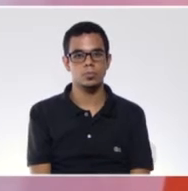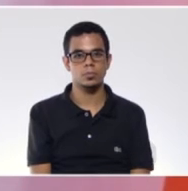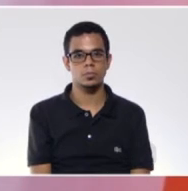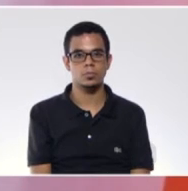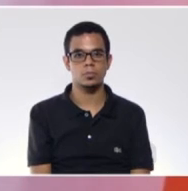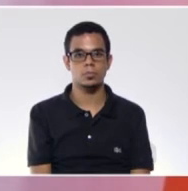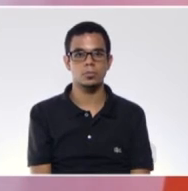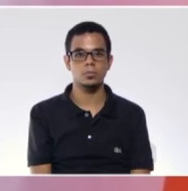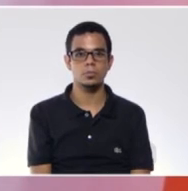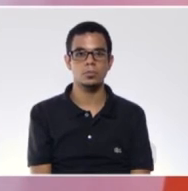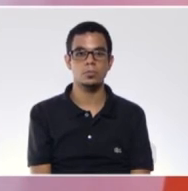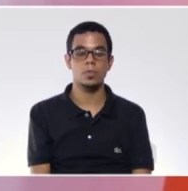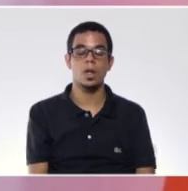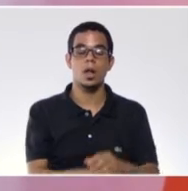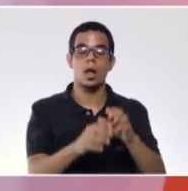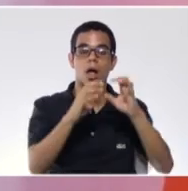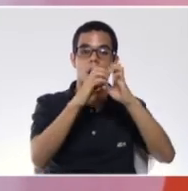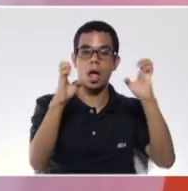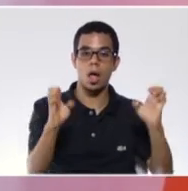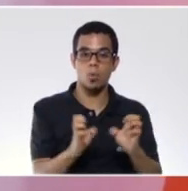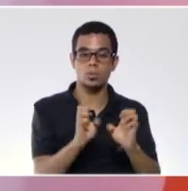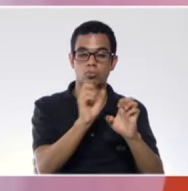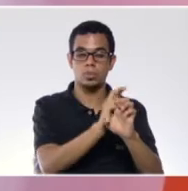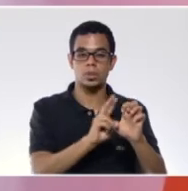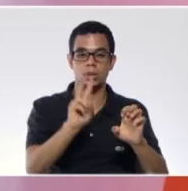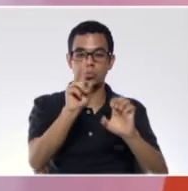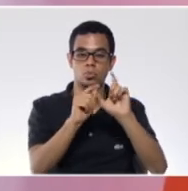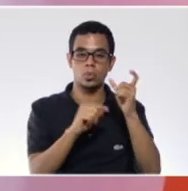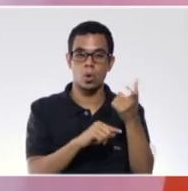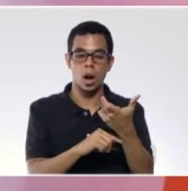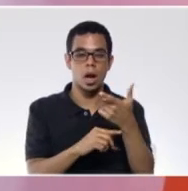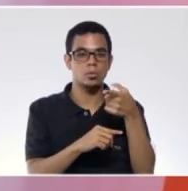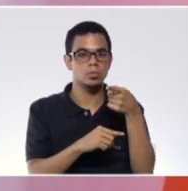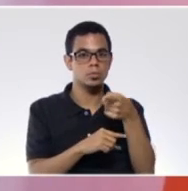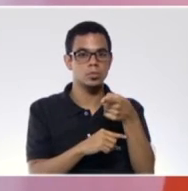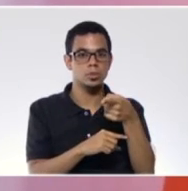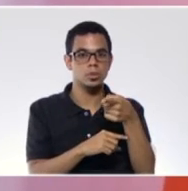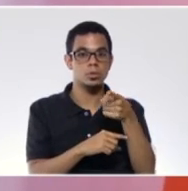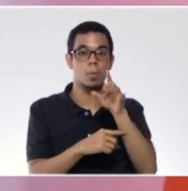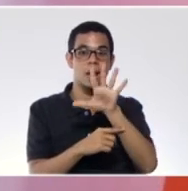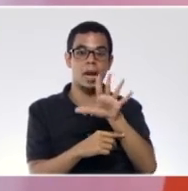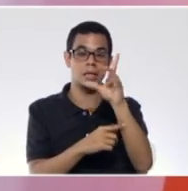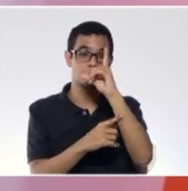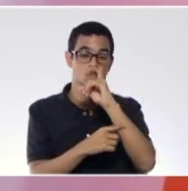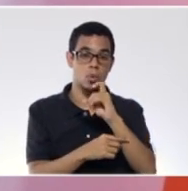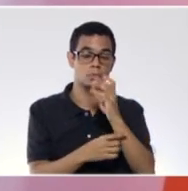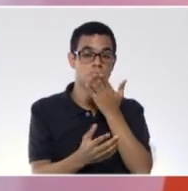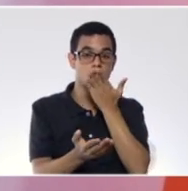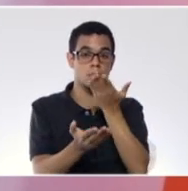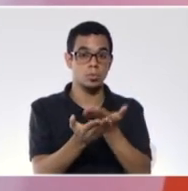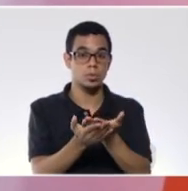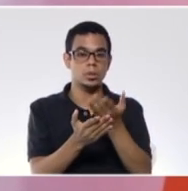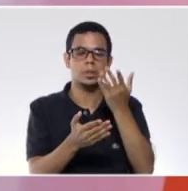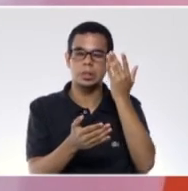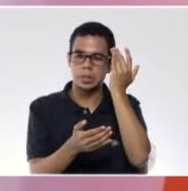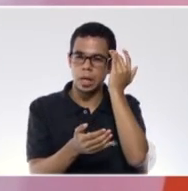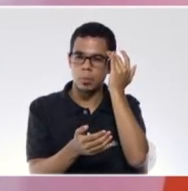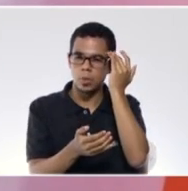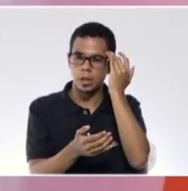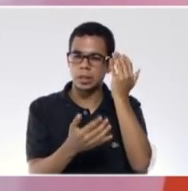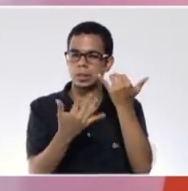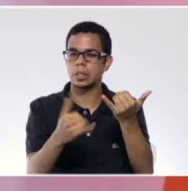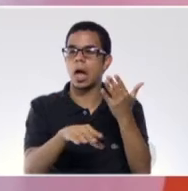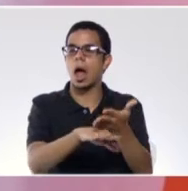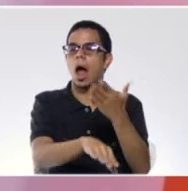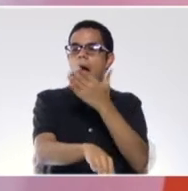Fíjate, la ecuación de segundo grado es una propuesta en actividades para los estudiantes que están en quinto año. Se asume que hay unos conocimientos previos,